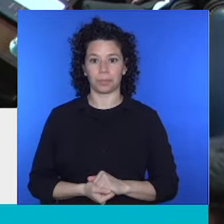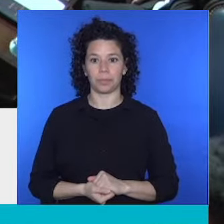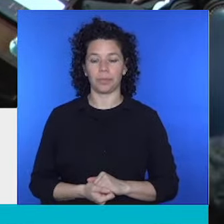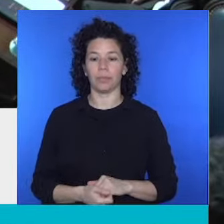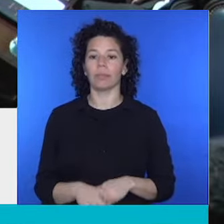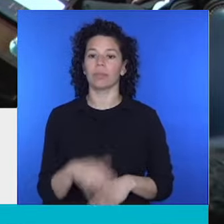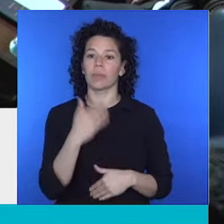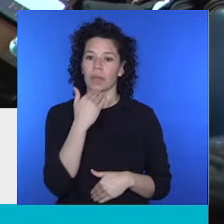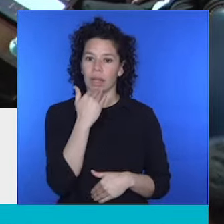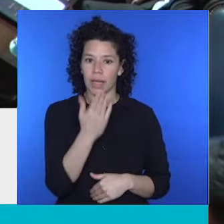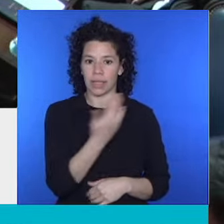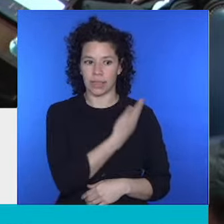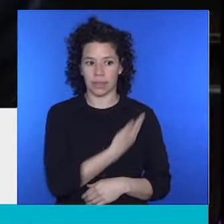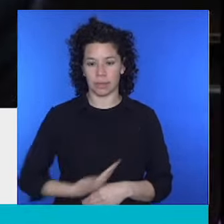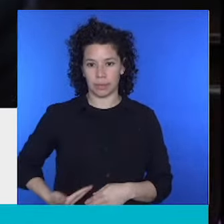Gracias Señor Presidente